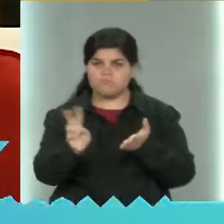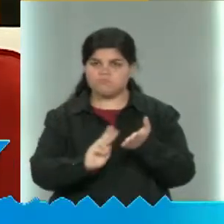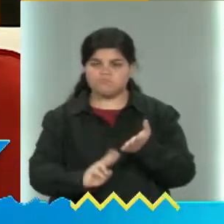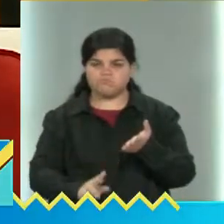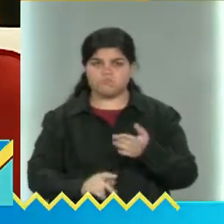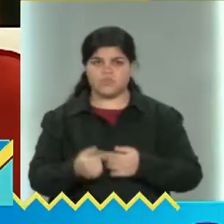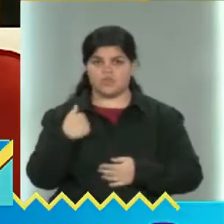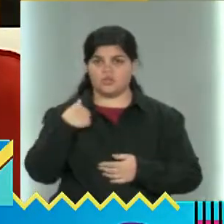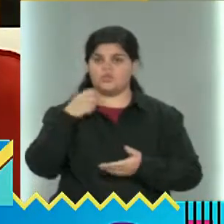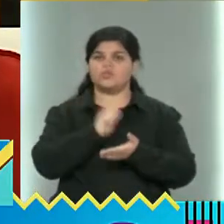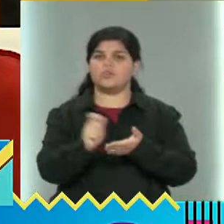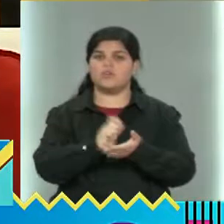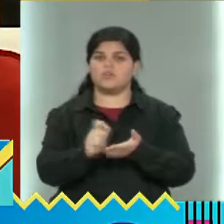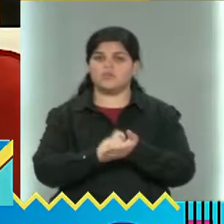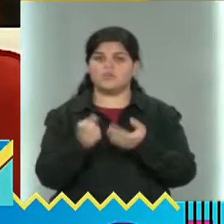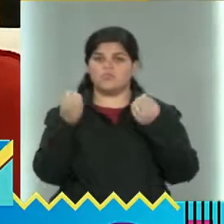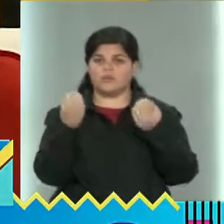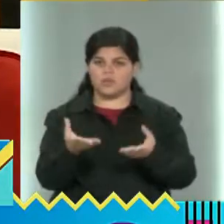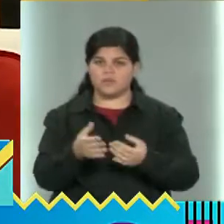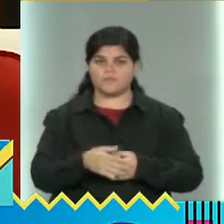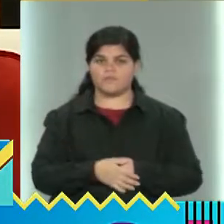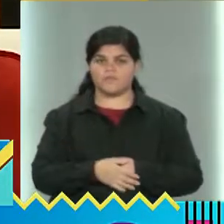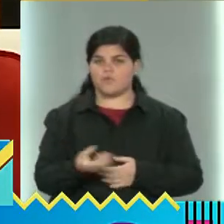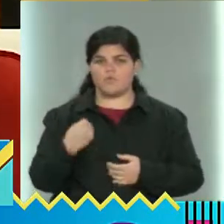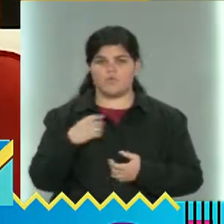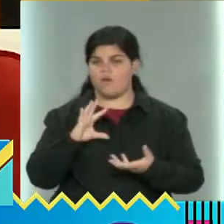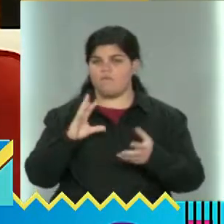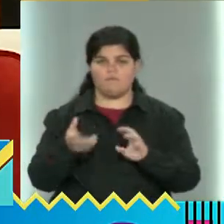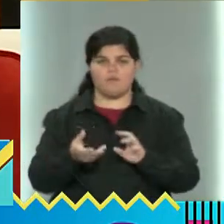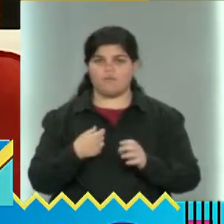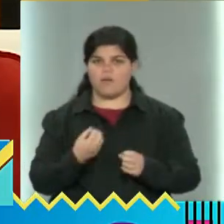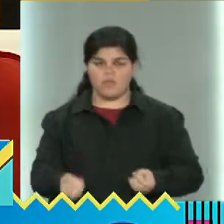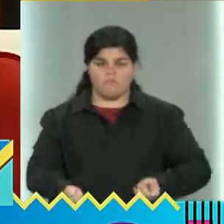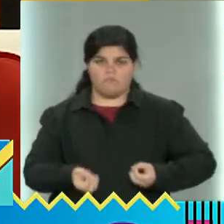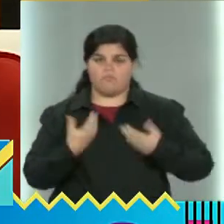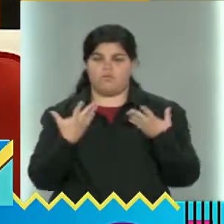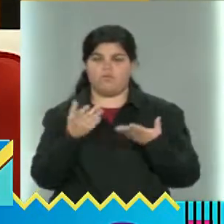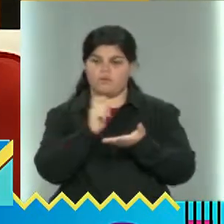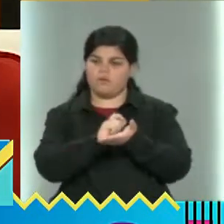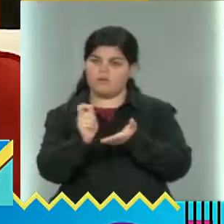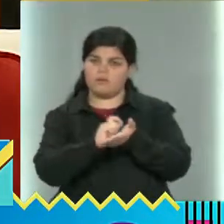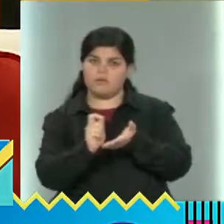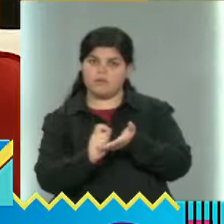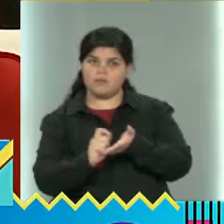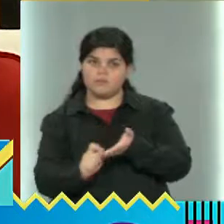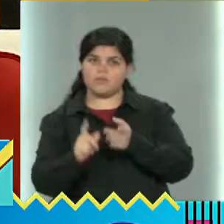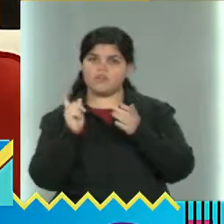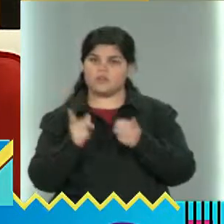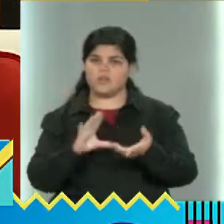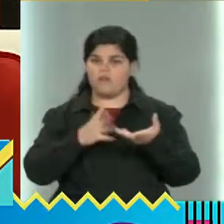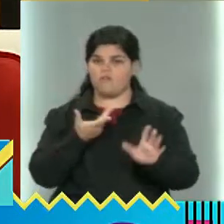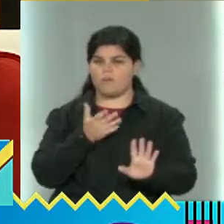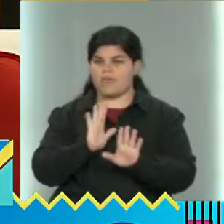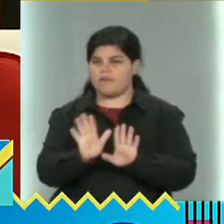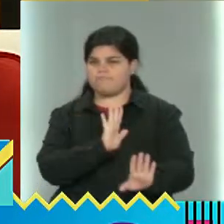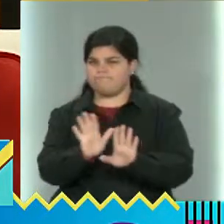Yo la escribí por una especie de inspiración, de embarazo con esa obra, pero también como resistencia. Porque en